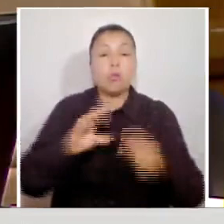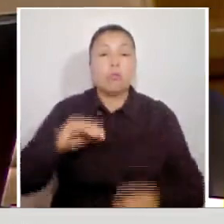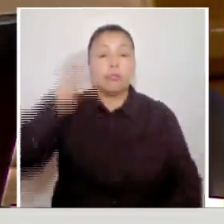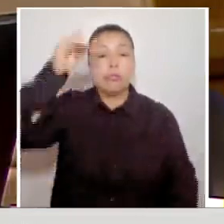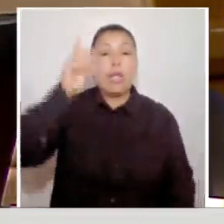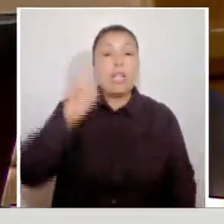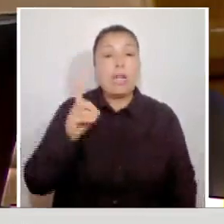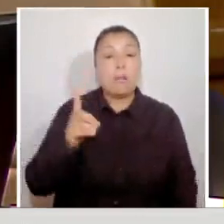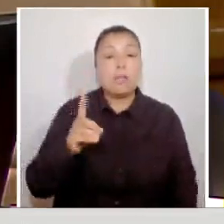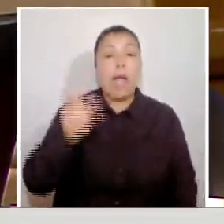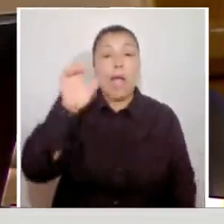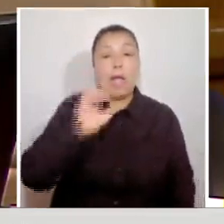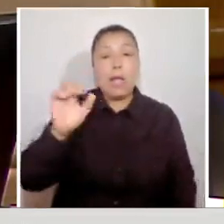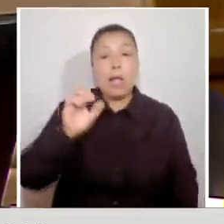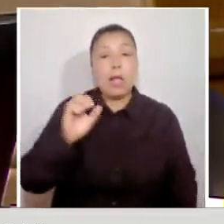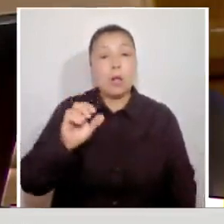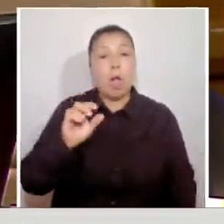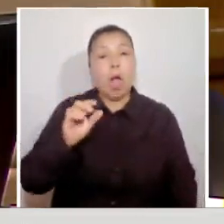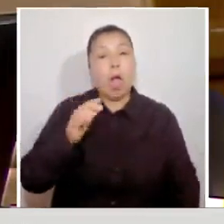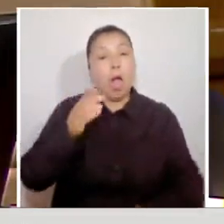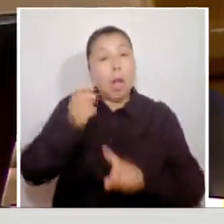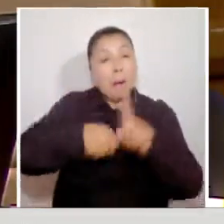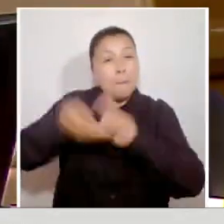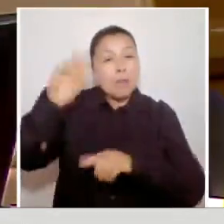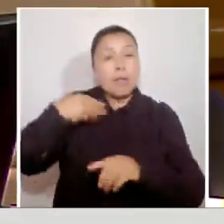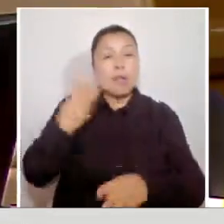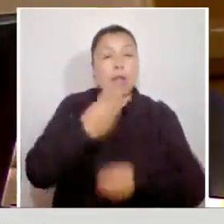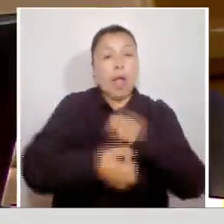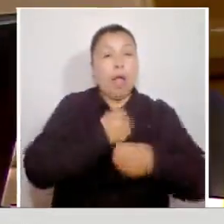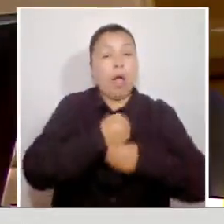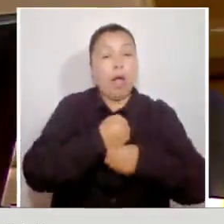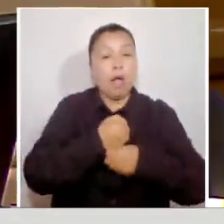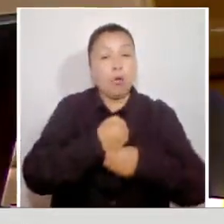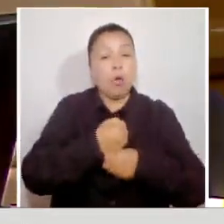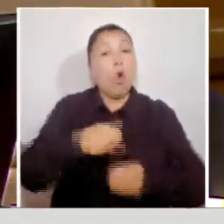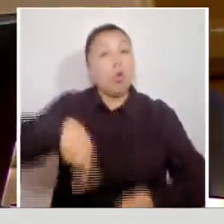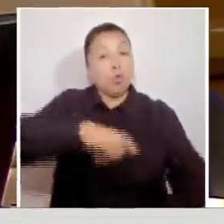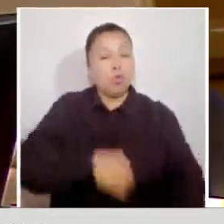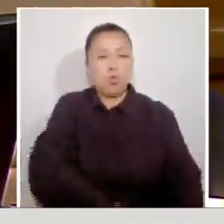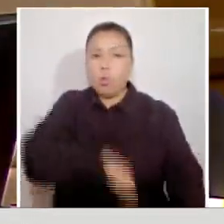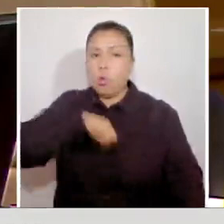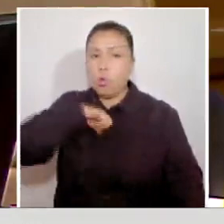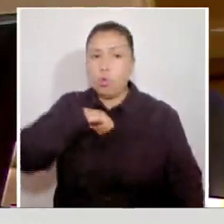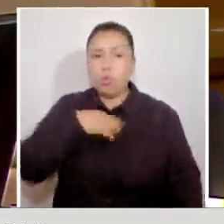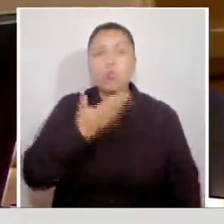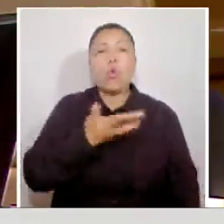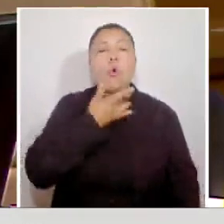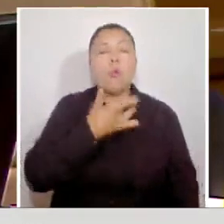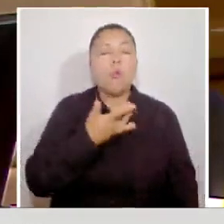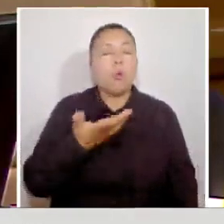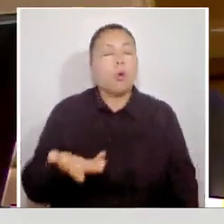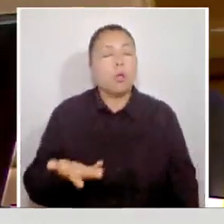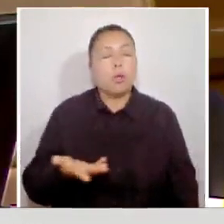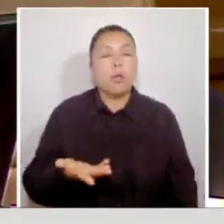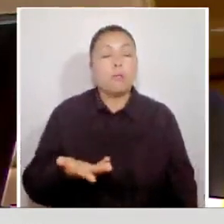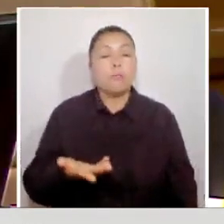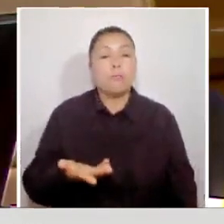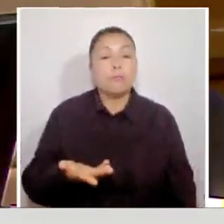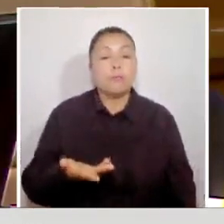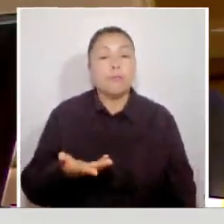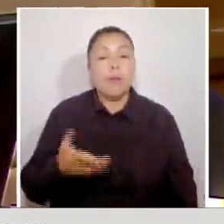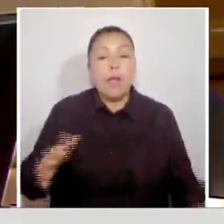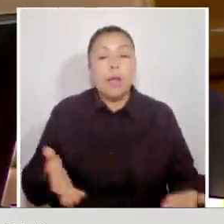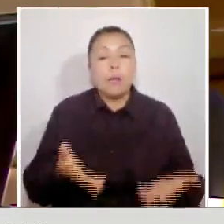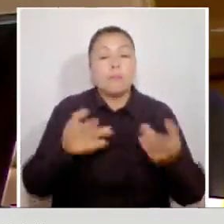que en enero recién pasado cumplió 3 años de la cual nos sentimos muy orgullosa por haber sentido por haber sido capaces de levantarla